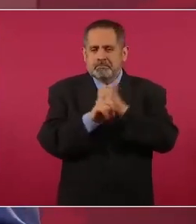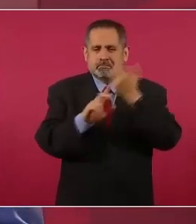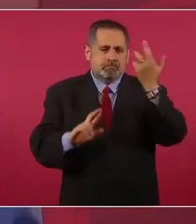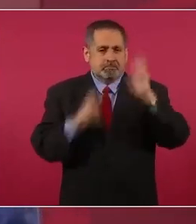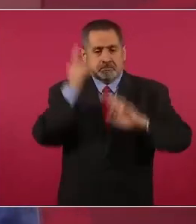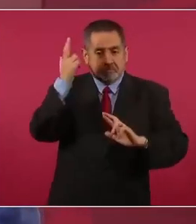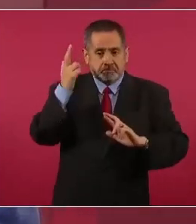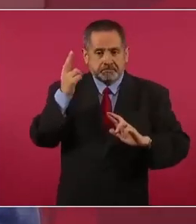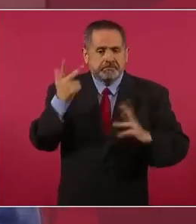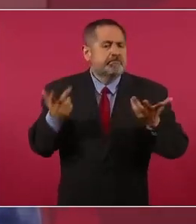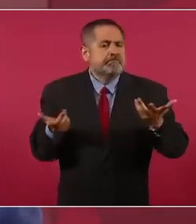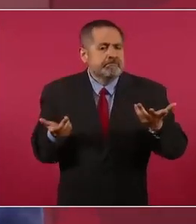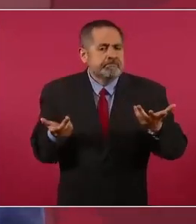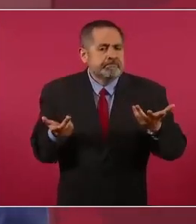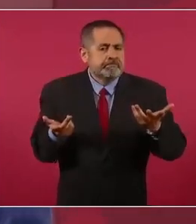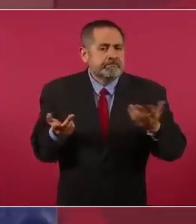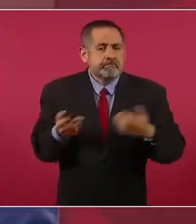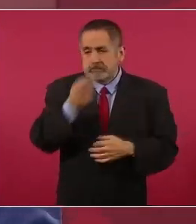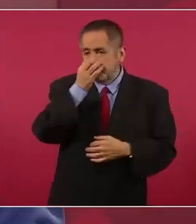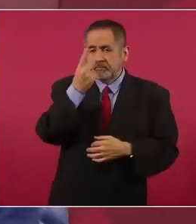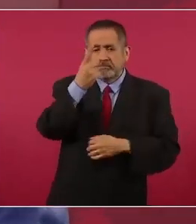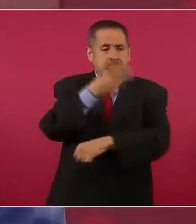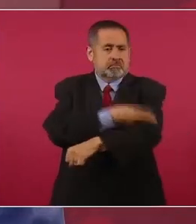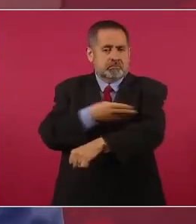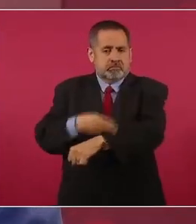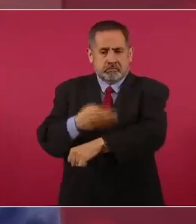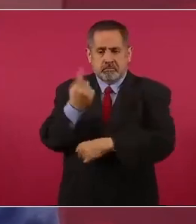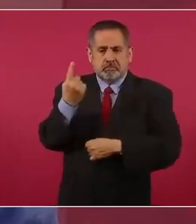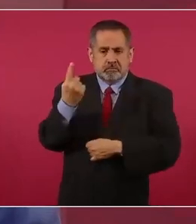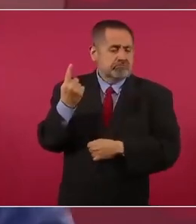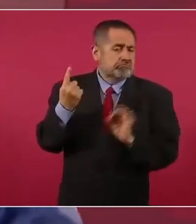pues solo Madero.